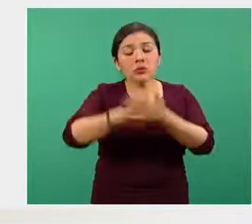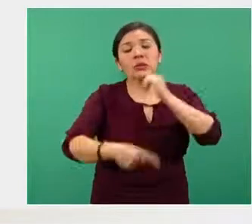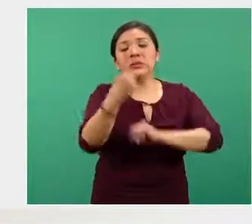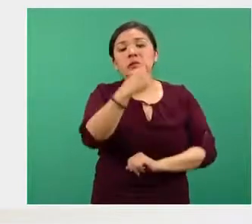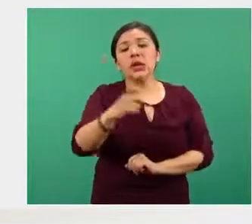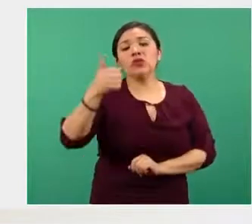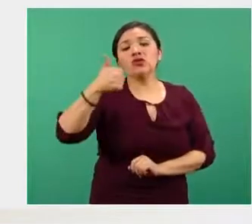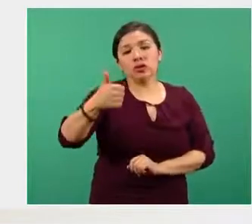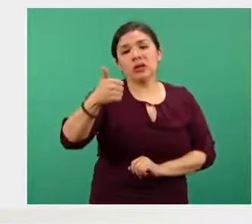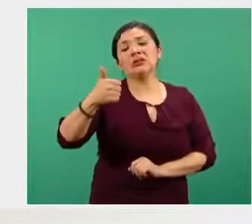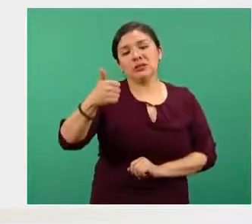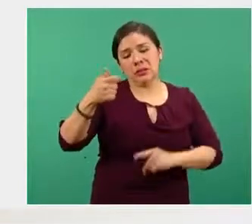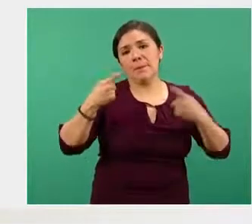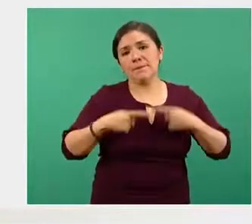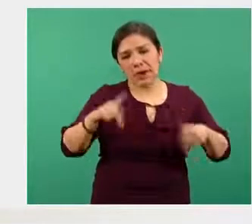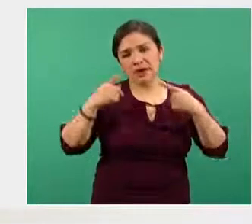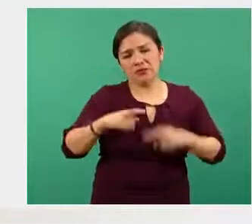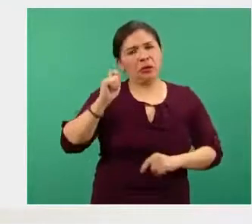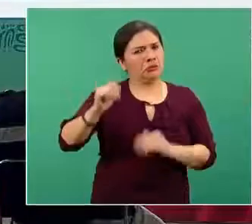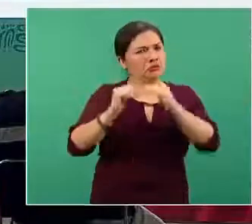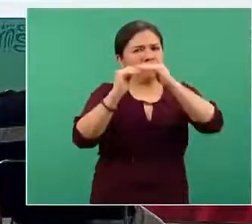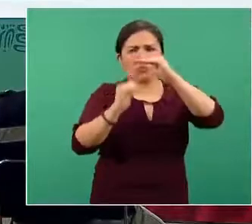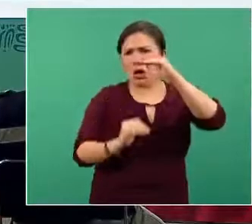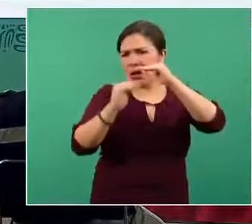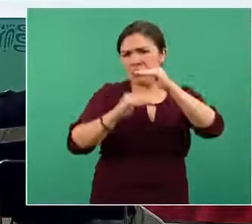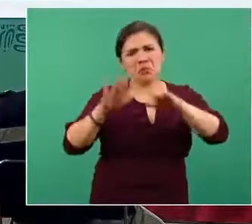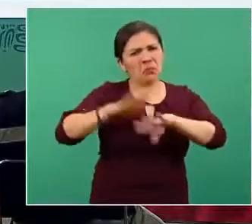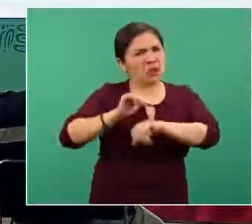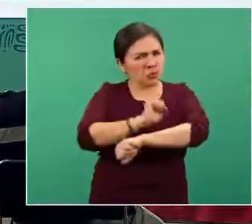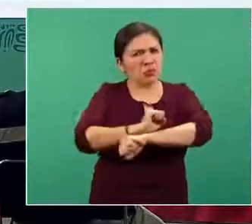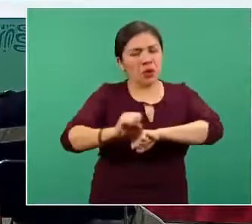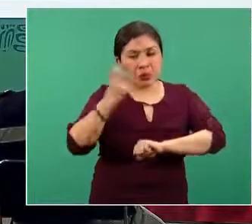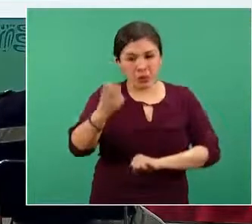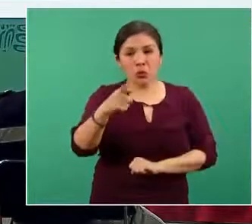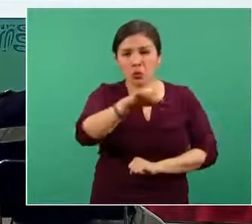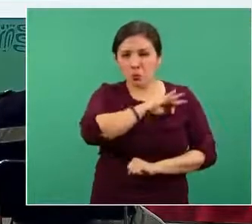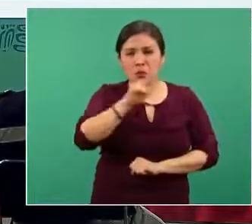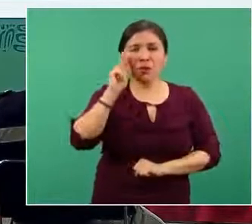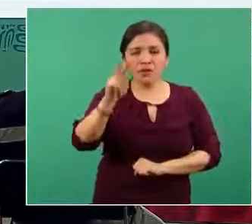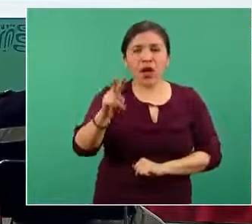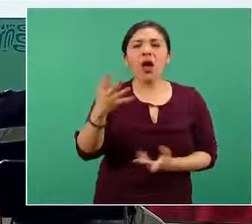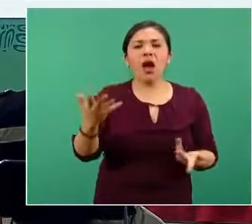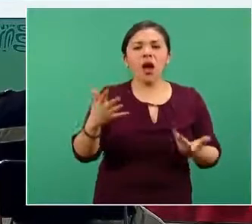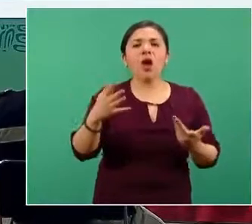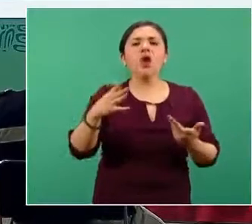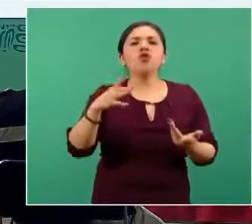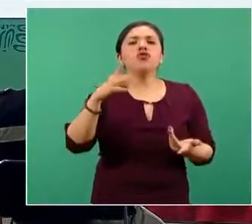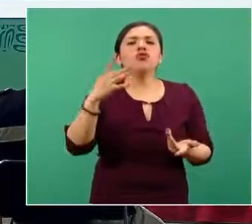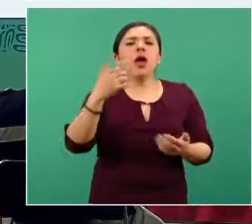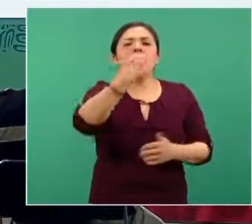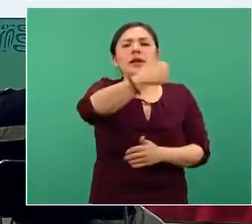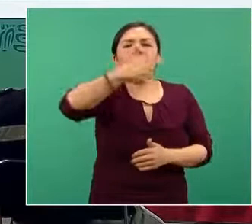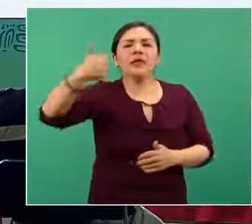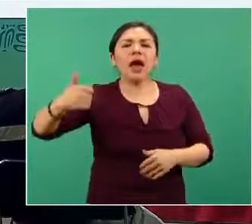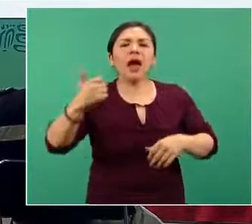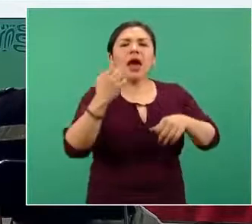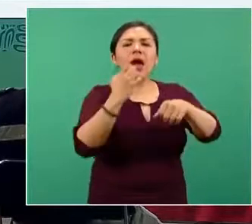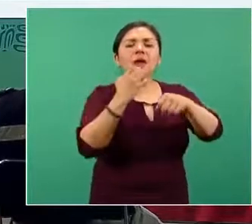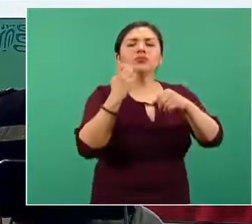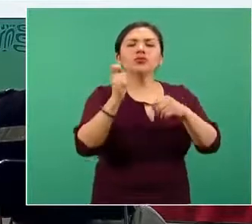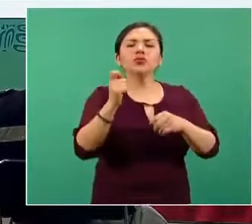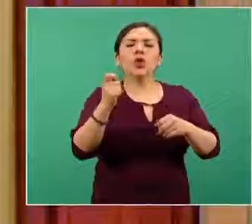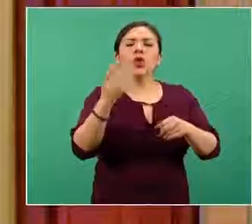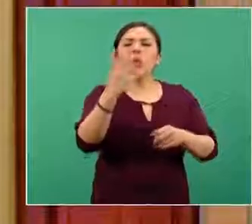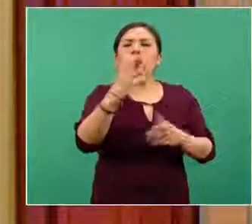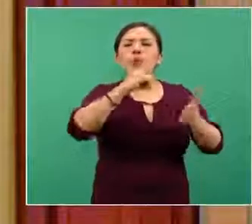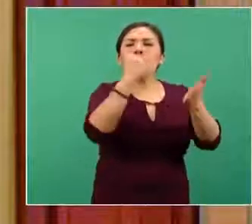106 casos. Es un porcentaje muy pequeño. Podemos ver la distribución de ESAVIS para cada una de las 4 tipos